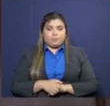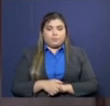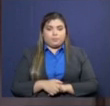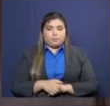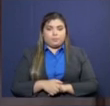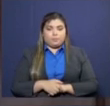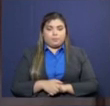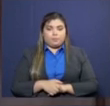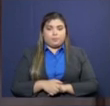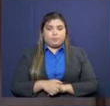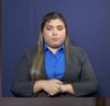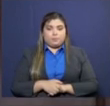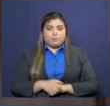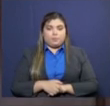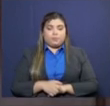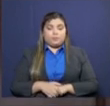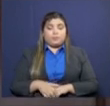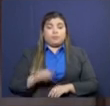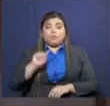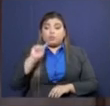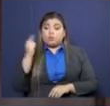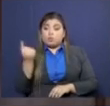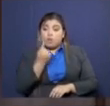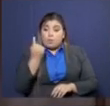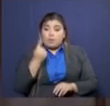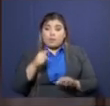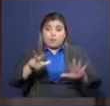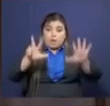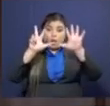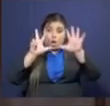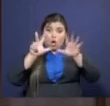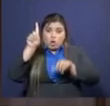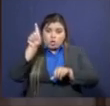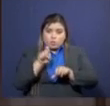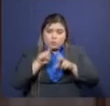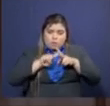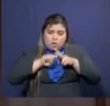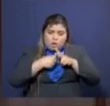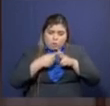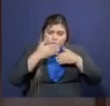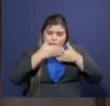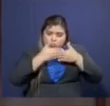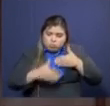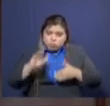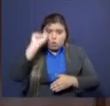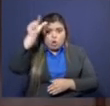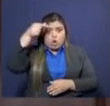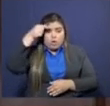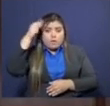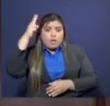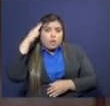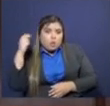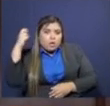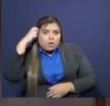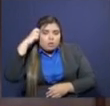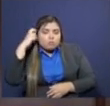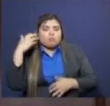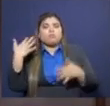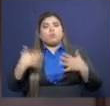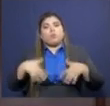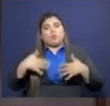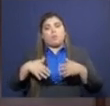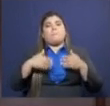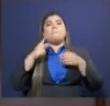O sea, en solo 8 meses de iniciar nuestro gobierno, el país venía en camino